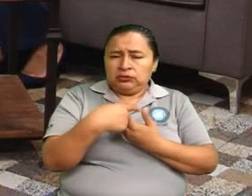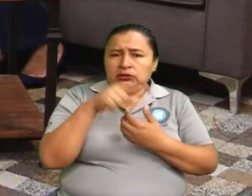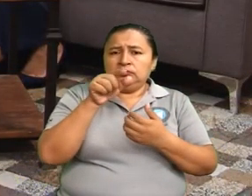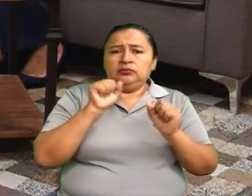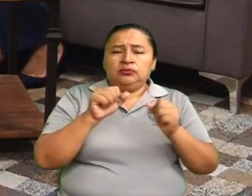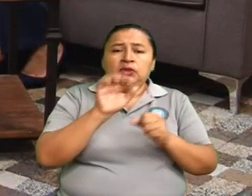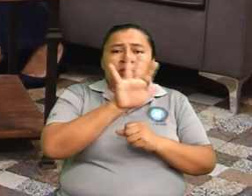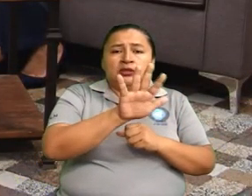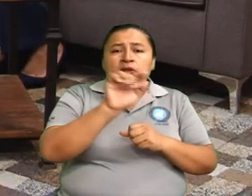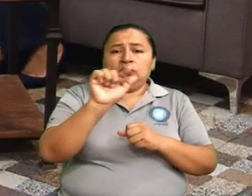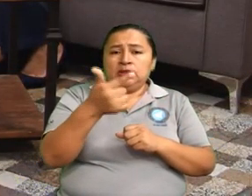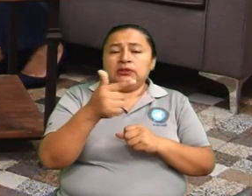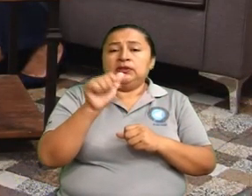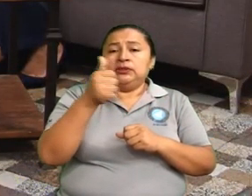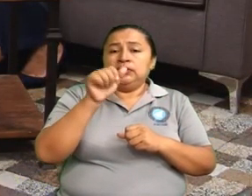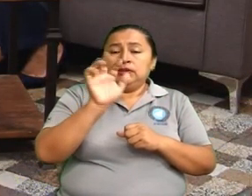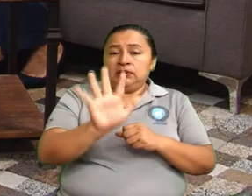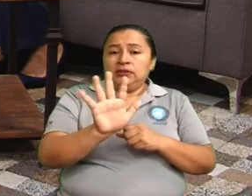el